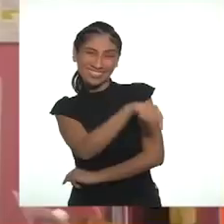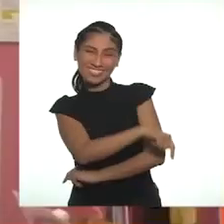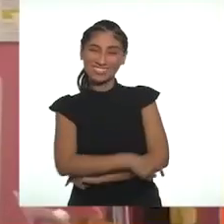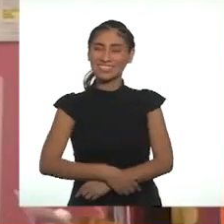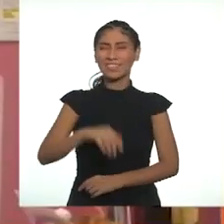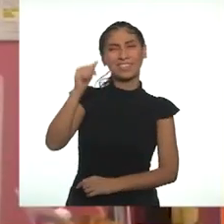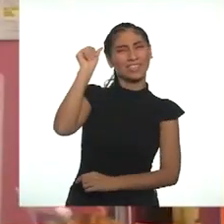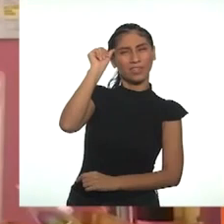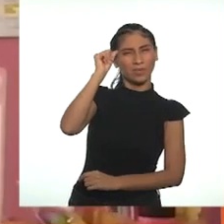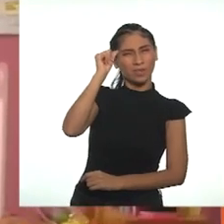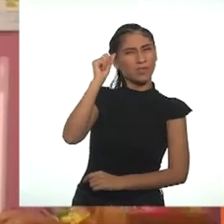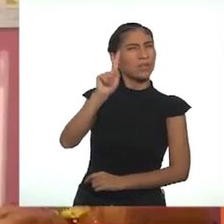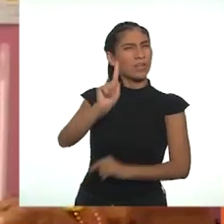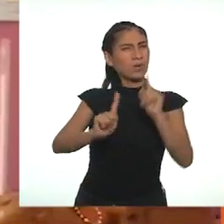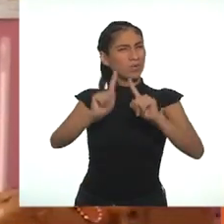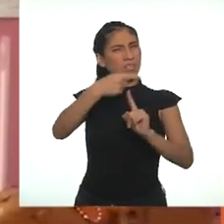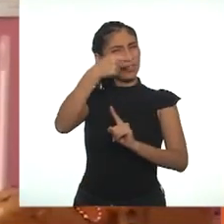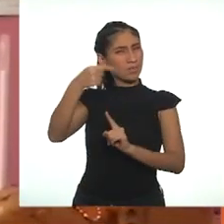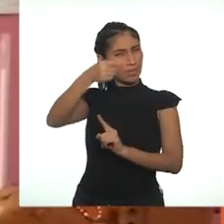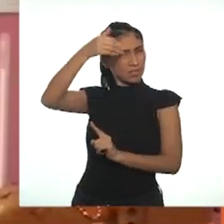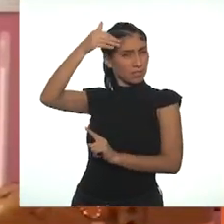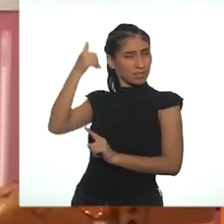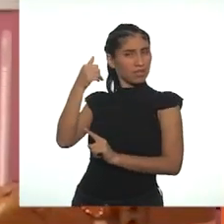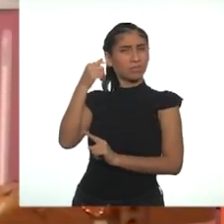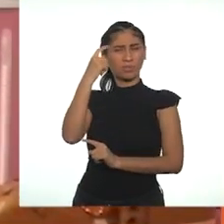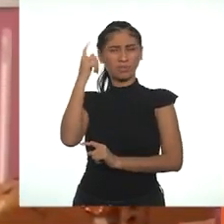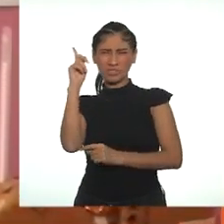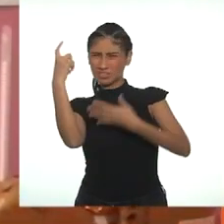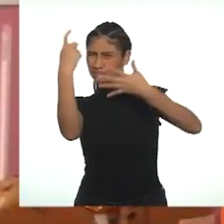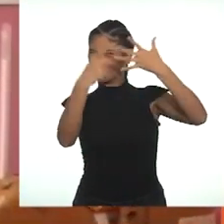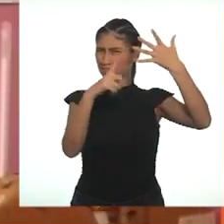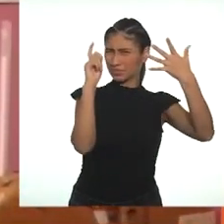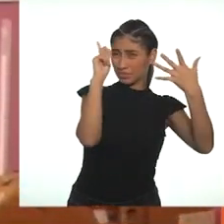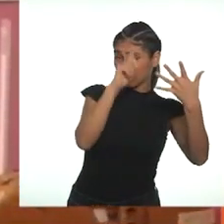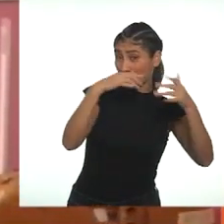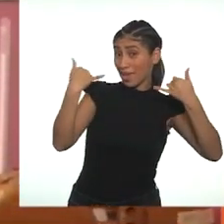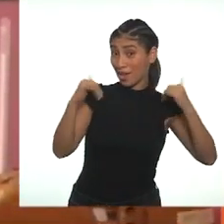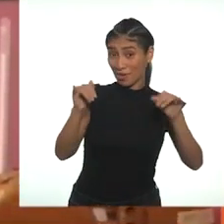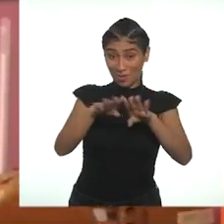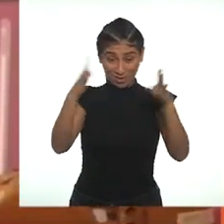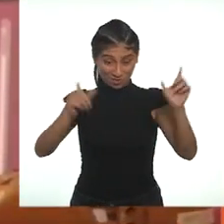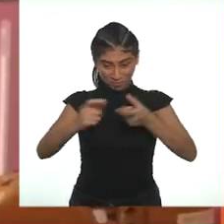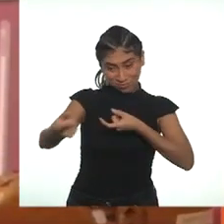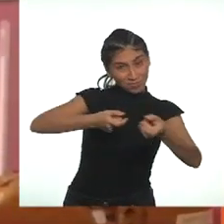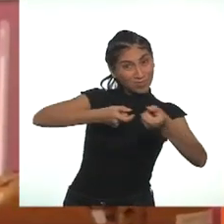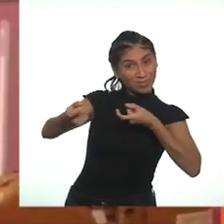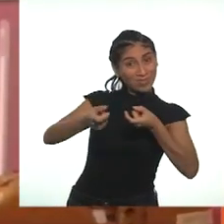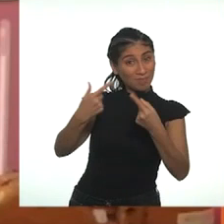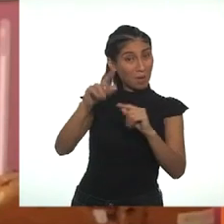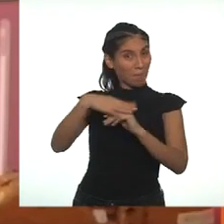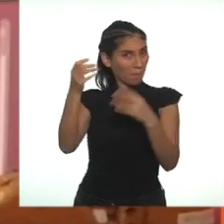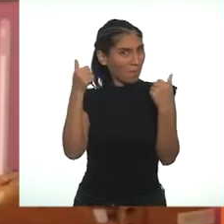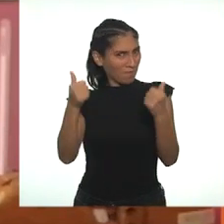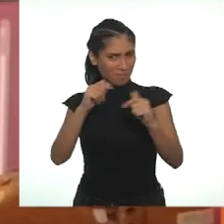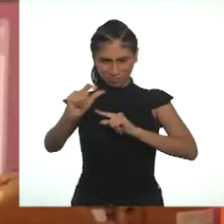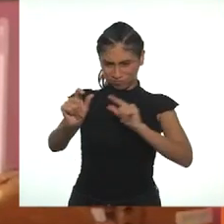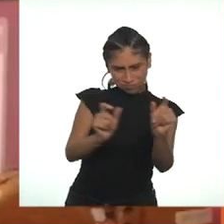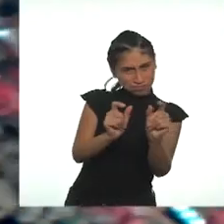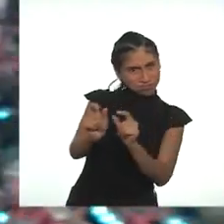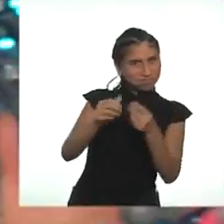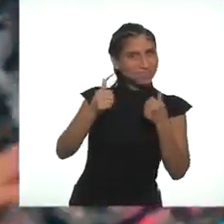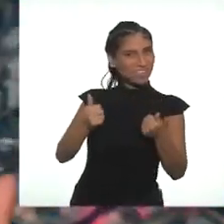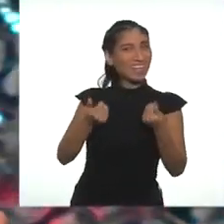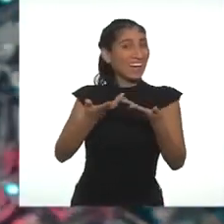difícil. Recuerdo que hace unas semanas parecía muy difícil hacer el juego de mesa, pero ahora lo logramos paso a